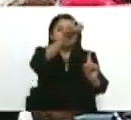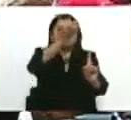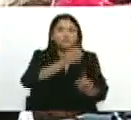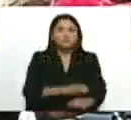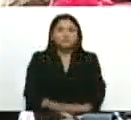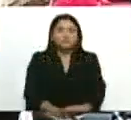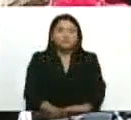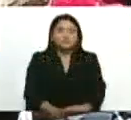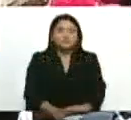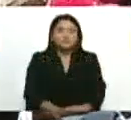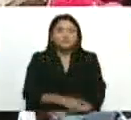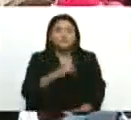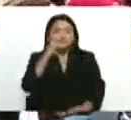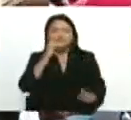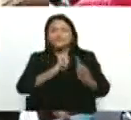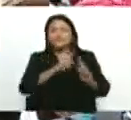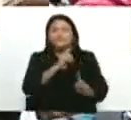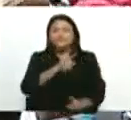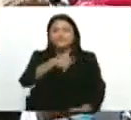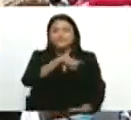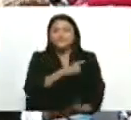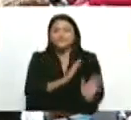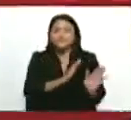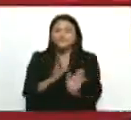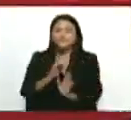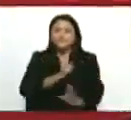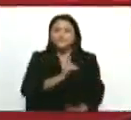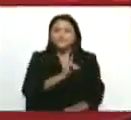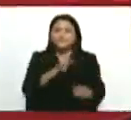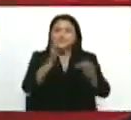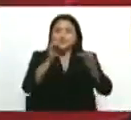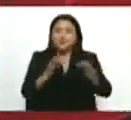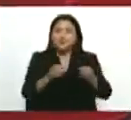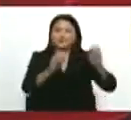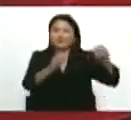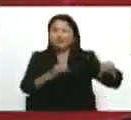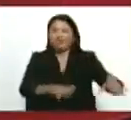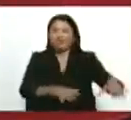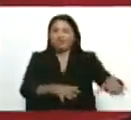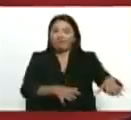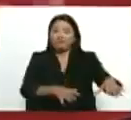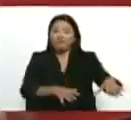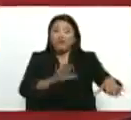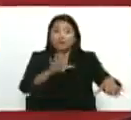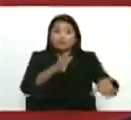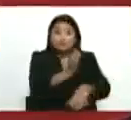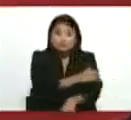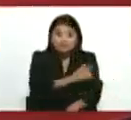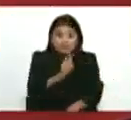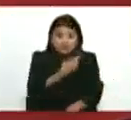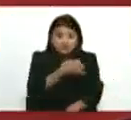dijeron, no, este pueblo no se va a organizar, porque este pueblo se va a rendir. Este pueblo se va a rendir.